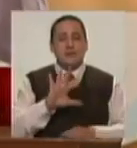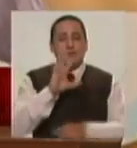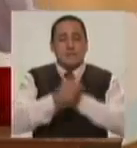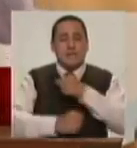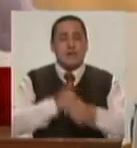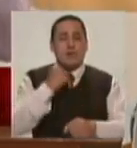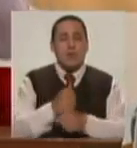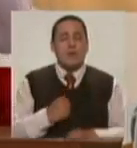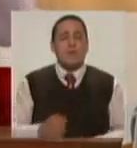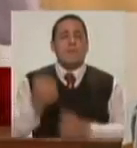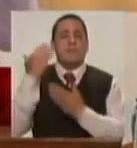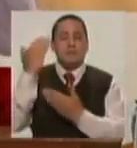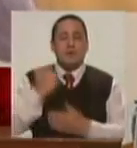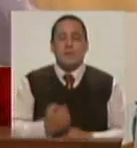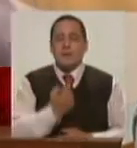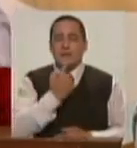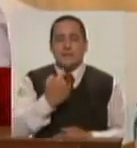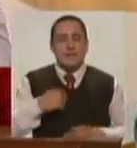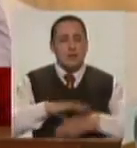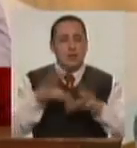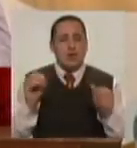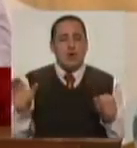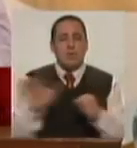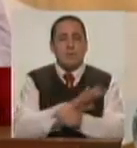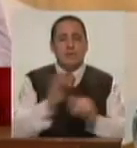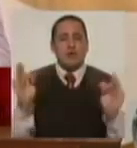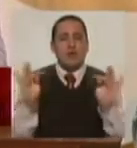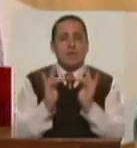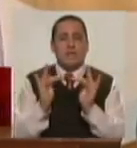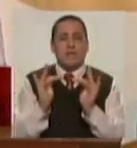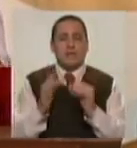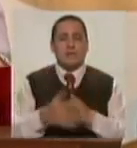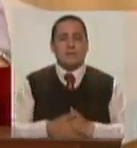quinquenio Piura va a estar totalmente conectada.